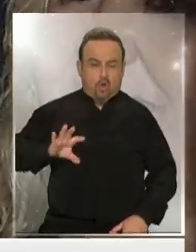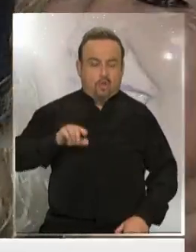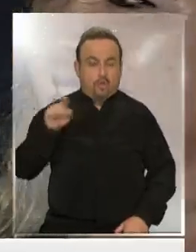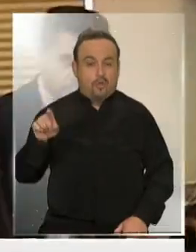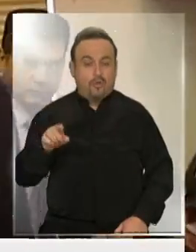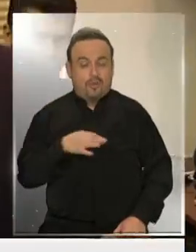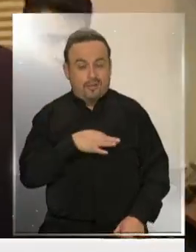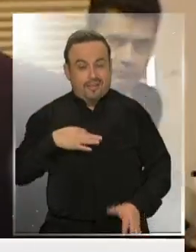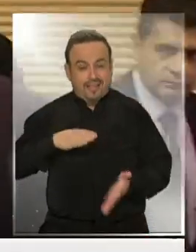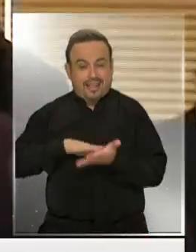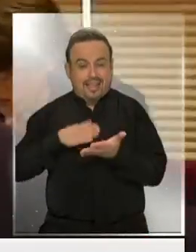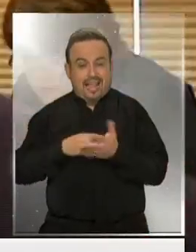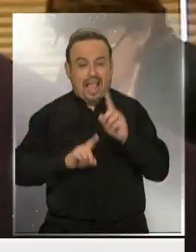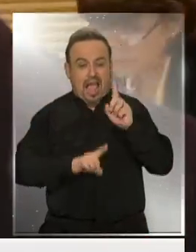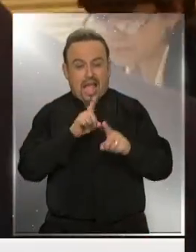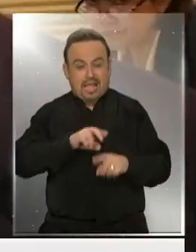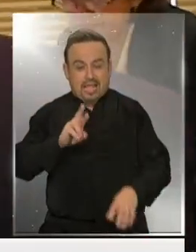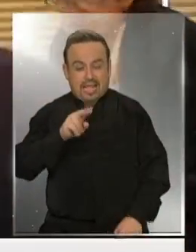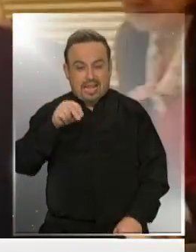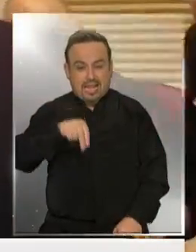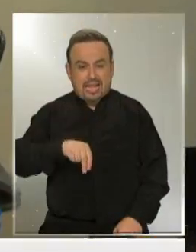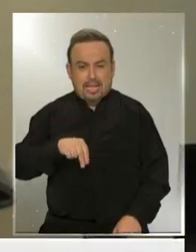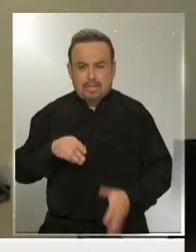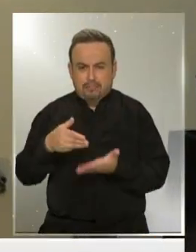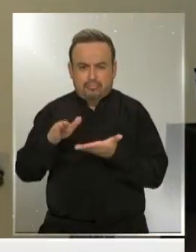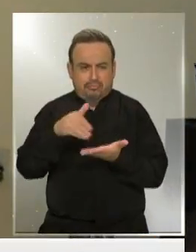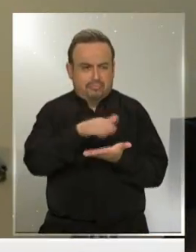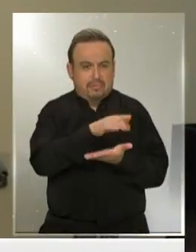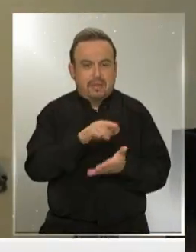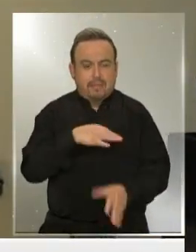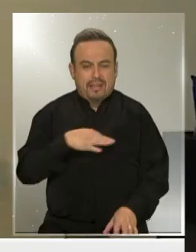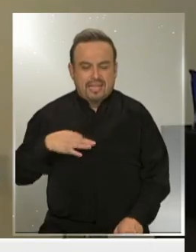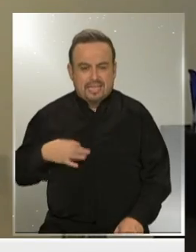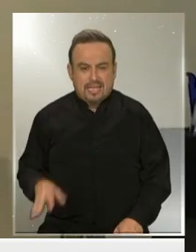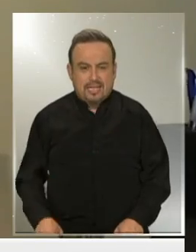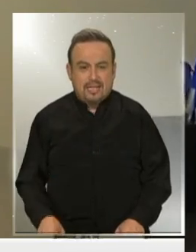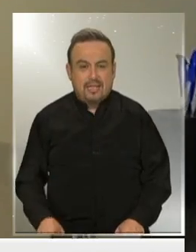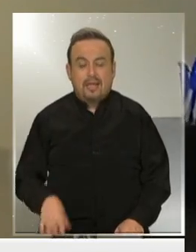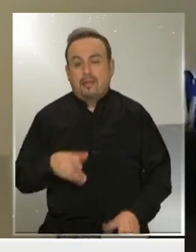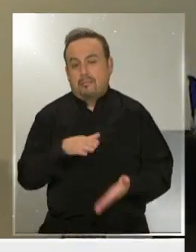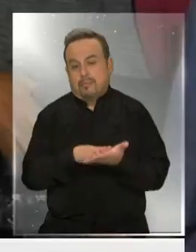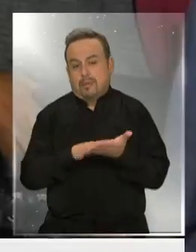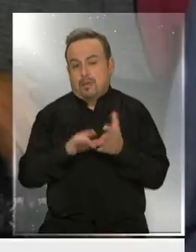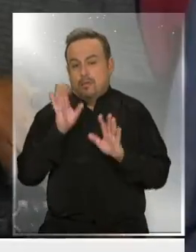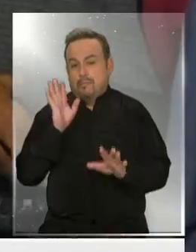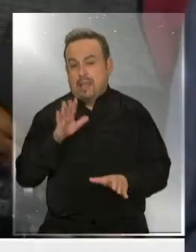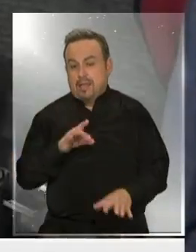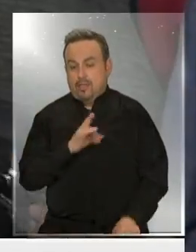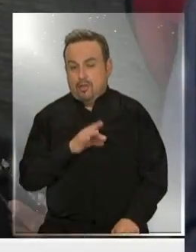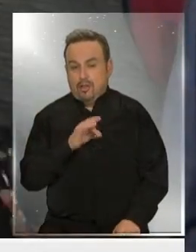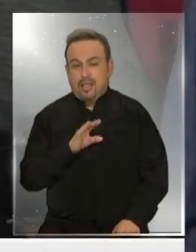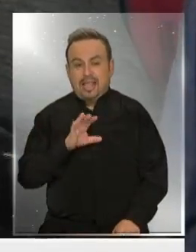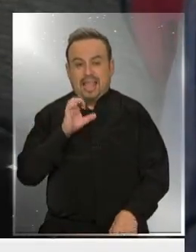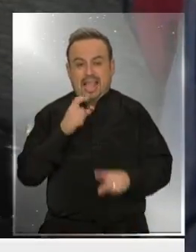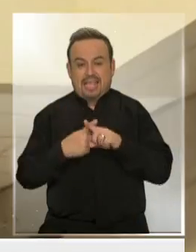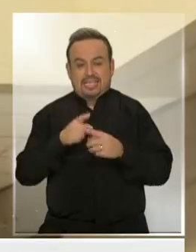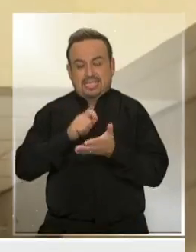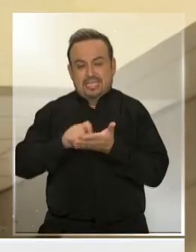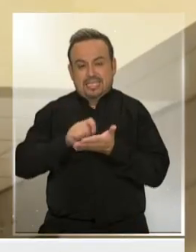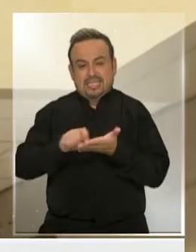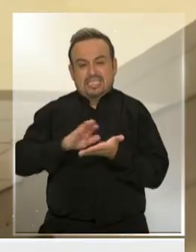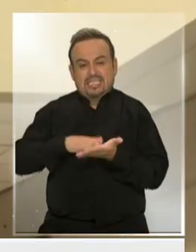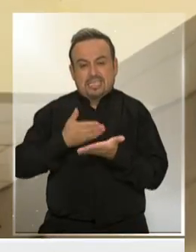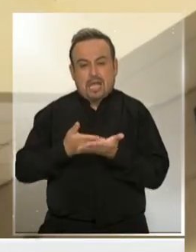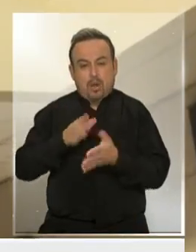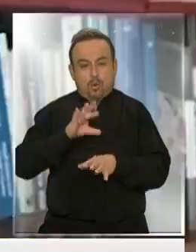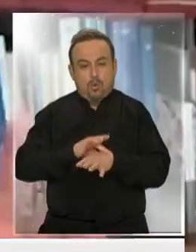Mañalich decidió sacar a algunos RN de puestos clave en el ministerio. El caso que más dolió, la ex seremi de Salud, Rosa